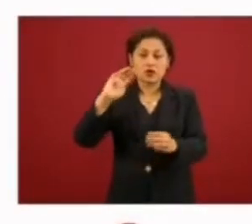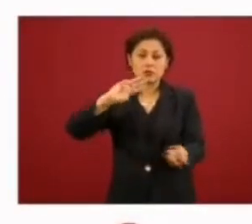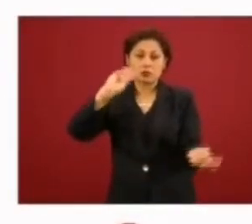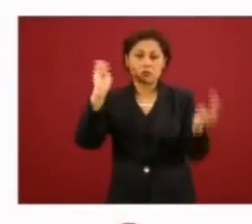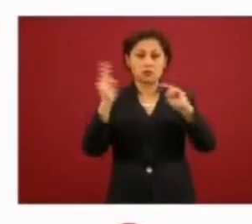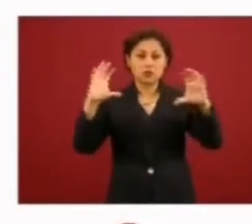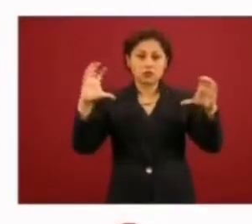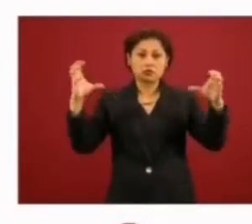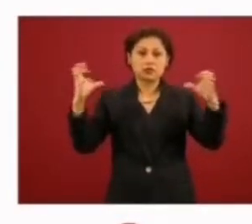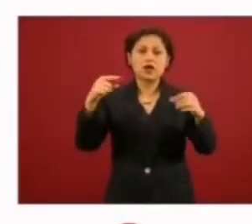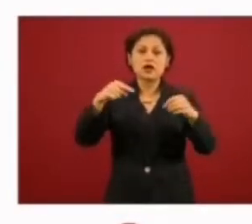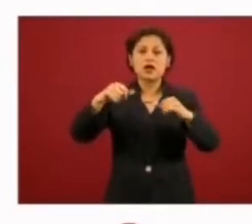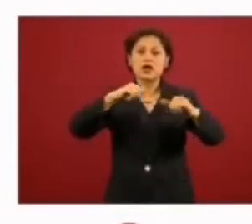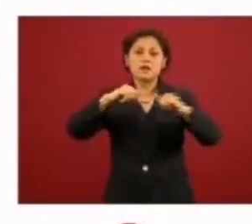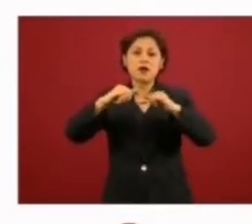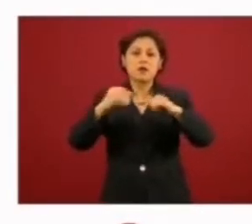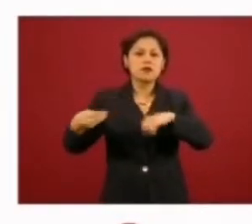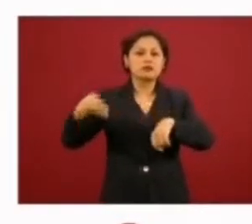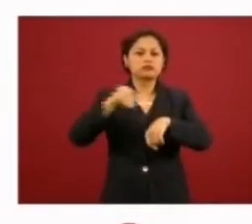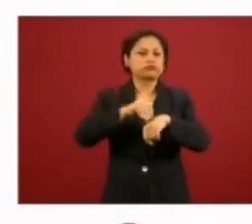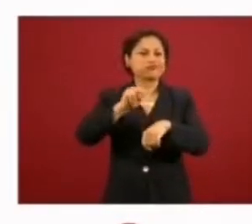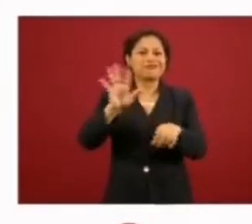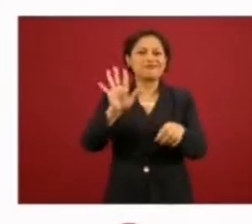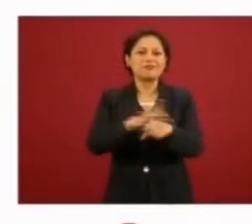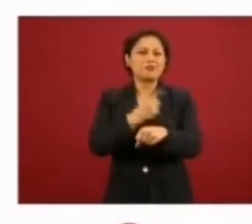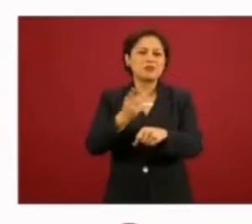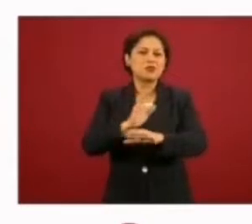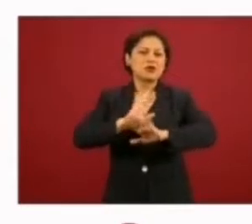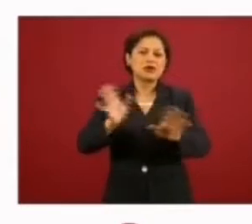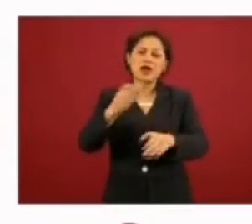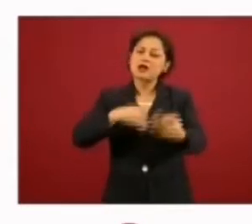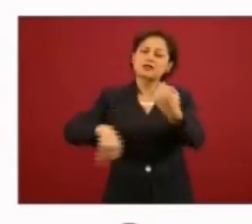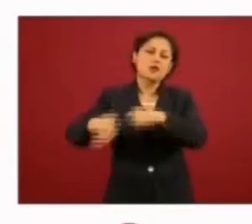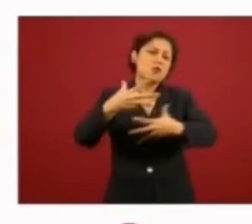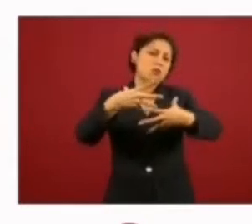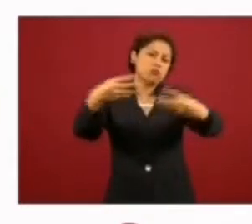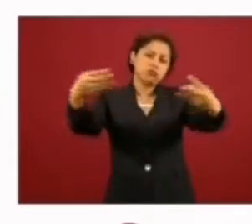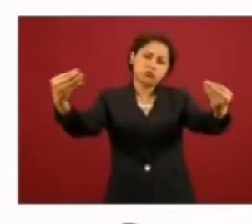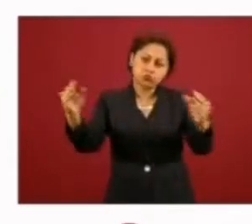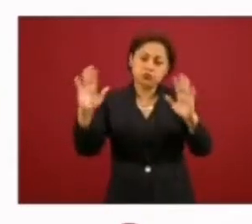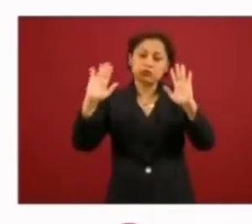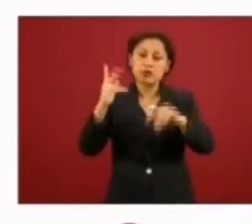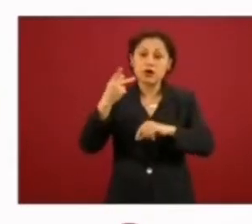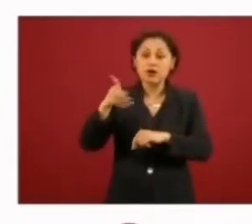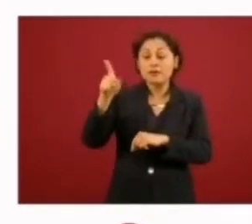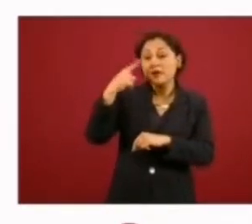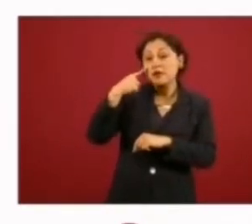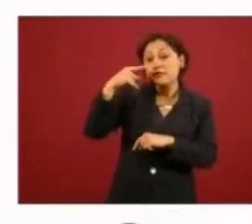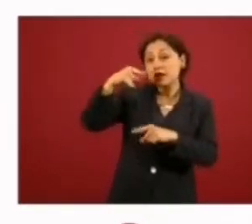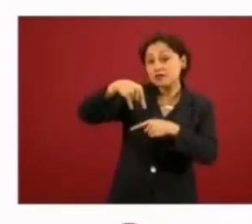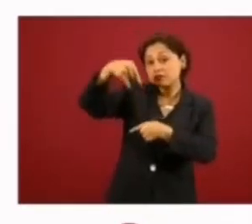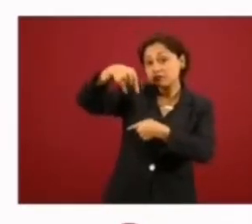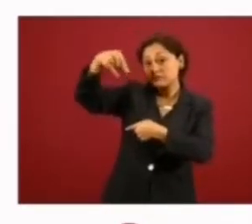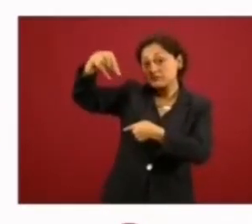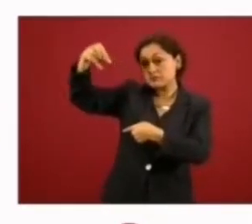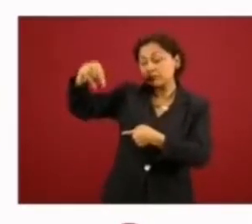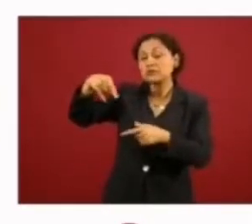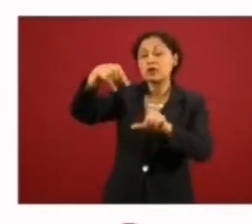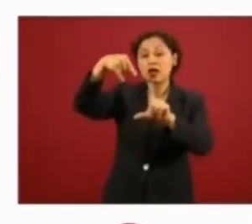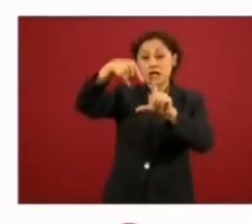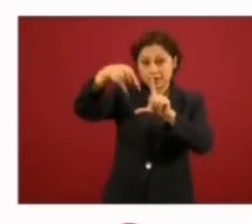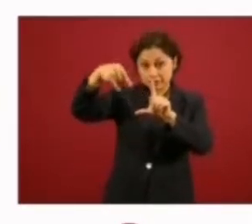el mapa, es poco informativo porque todos los países tienen transmisión activa, pero lo que vemos en esta gráfica de barras es la